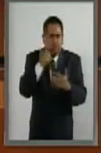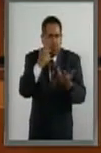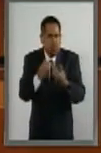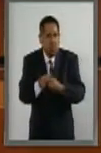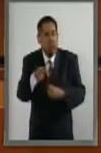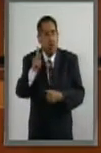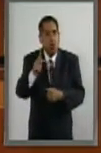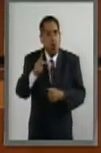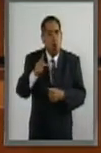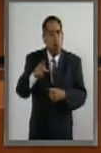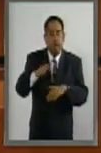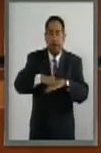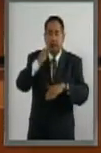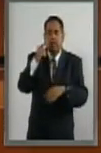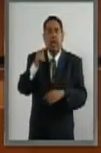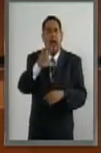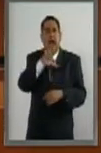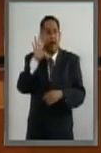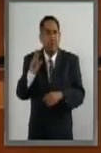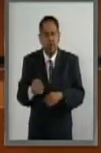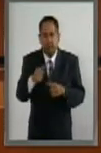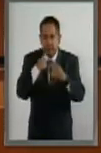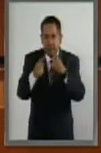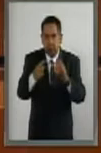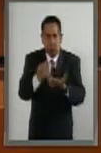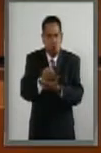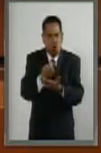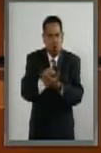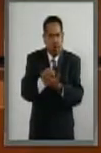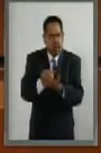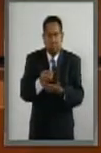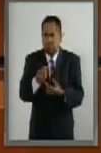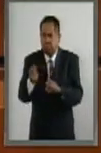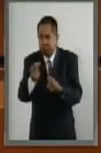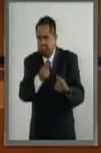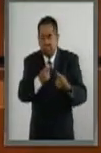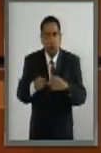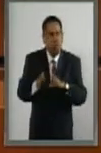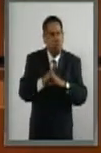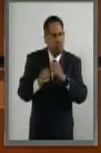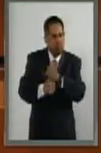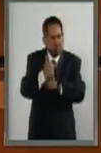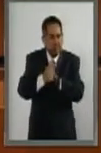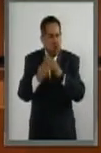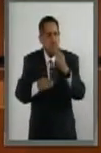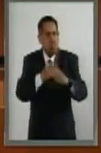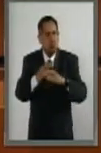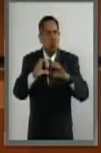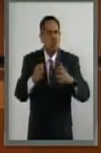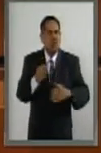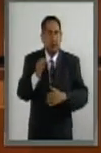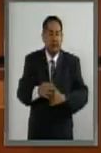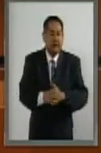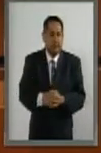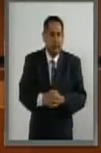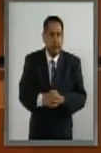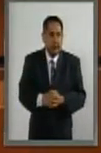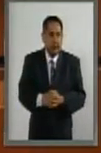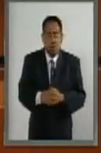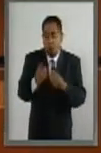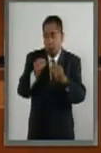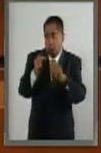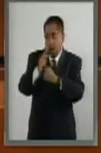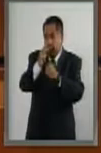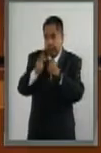crece, y en África encontramos economías muy dinámicas y competitivas en el mundo. Muchos de los